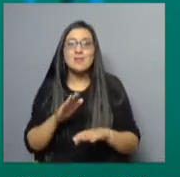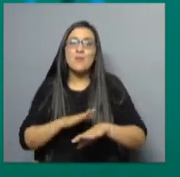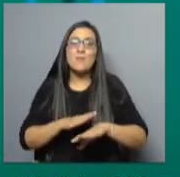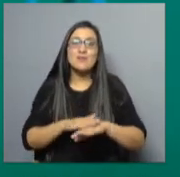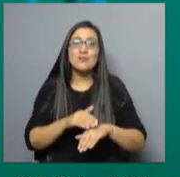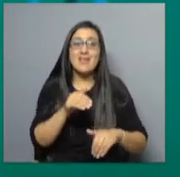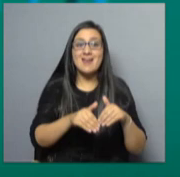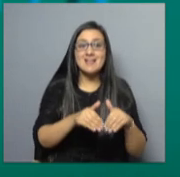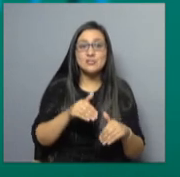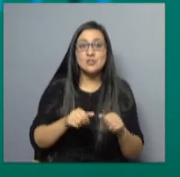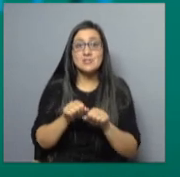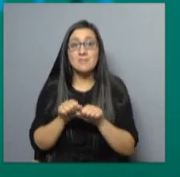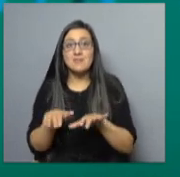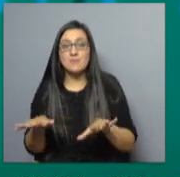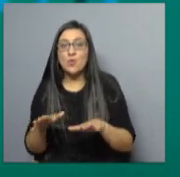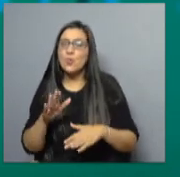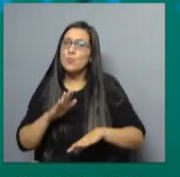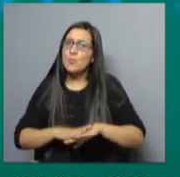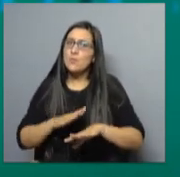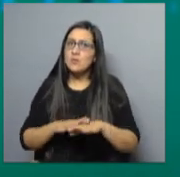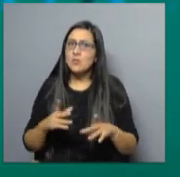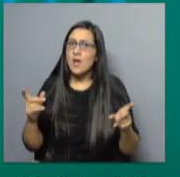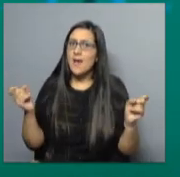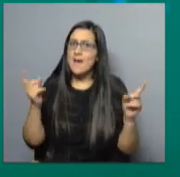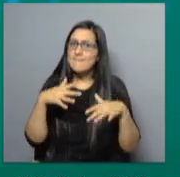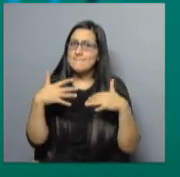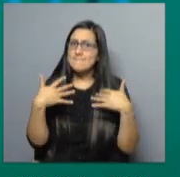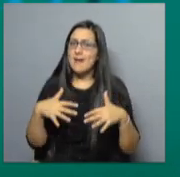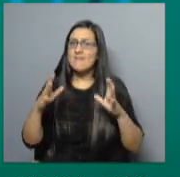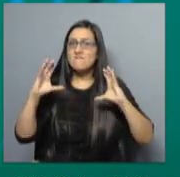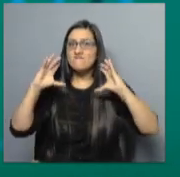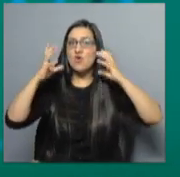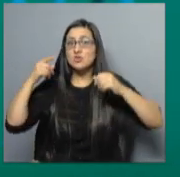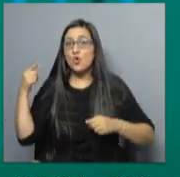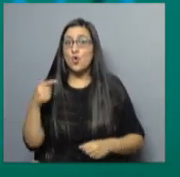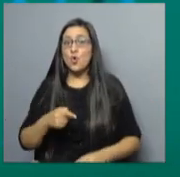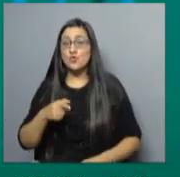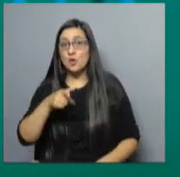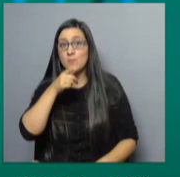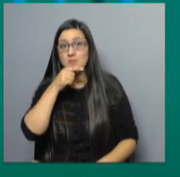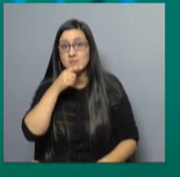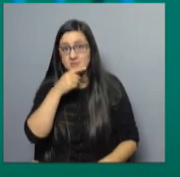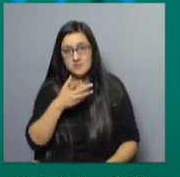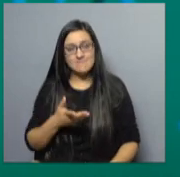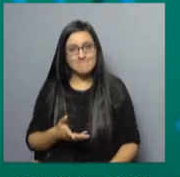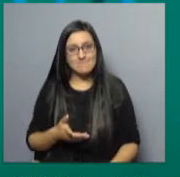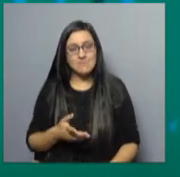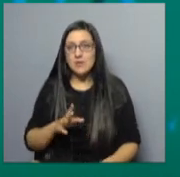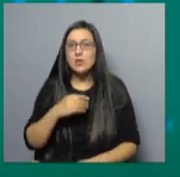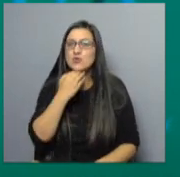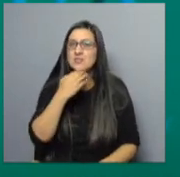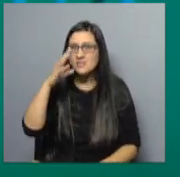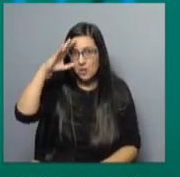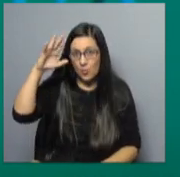pandemia un momento muy intenso de violencia hacia la policía con algunos capítulos no sé si se recuerdan